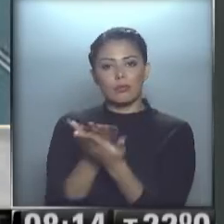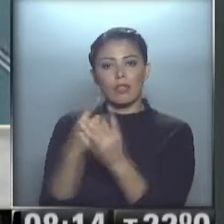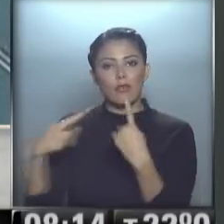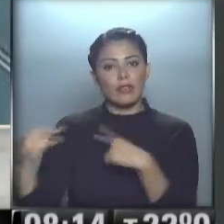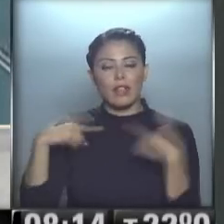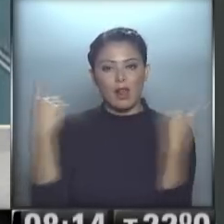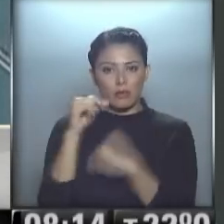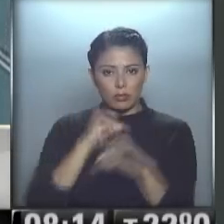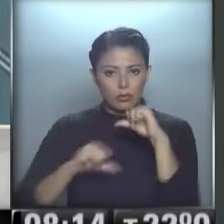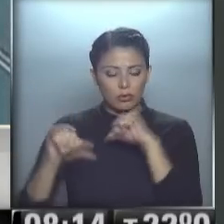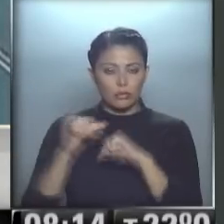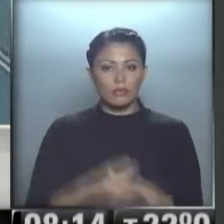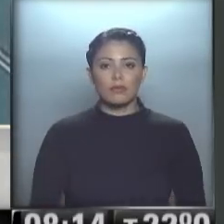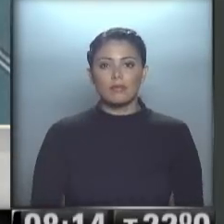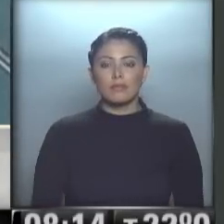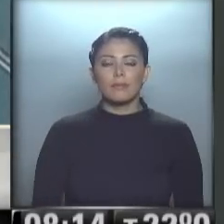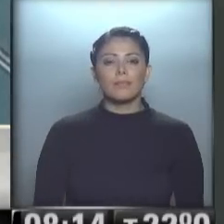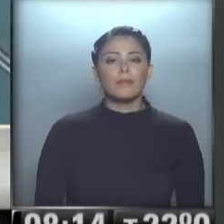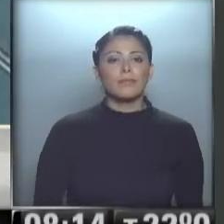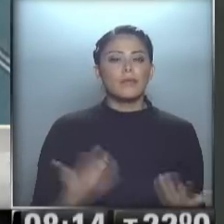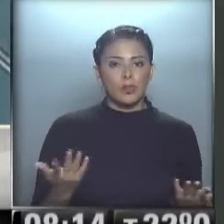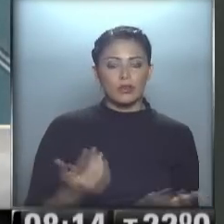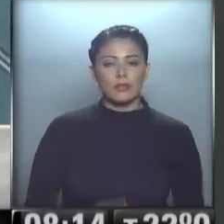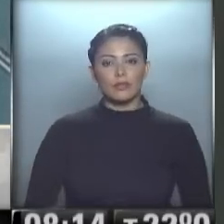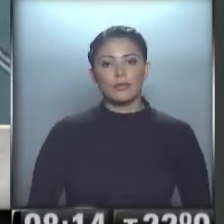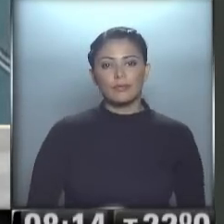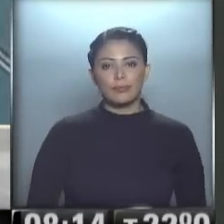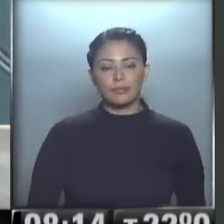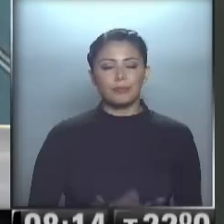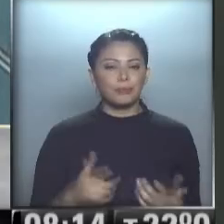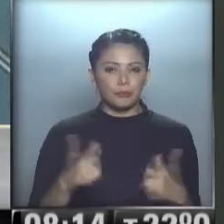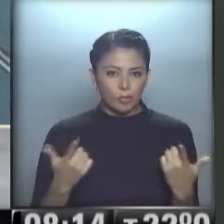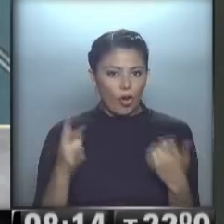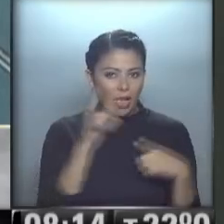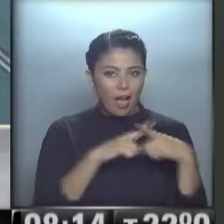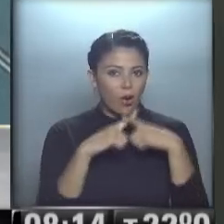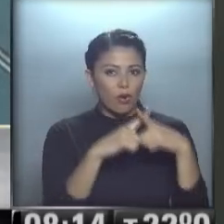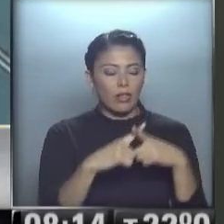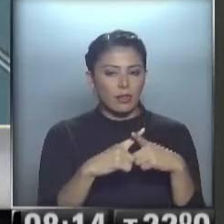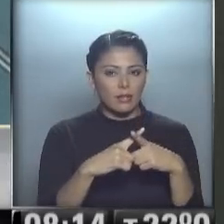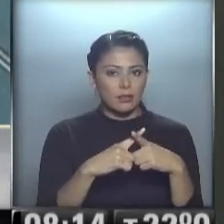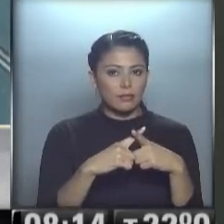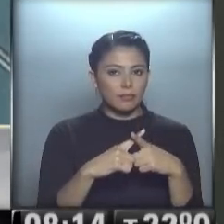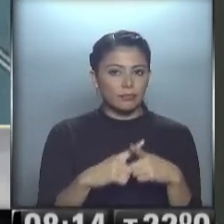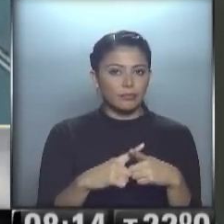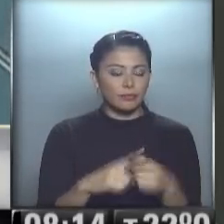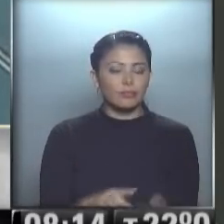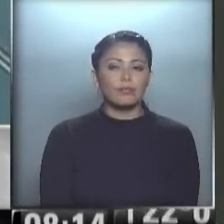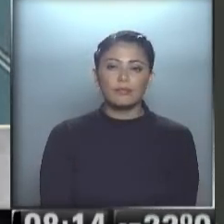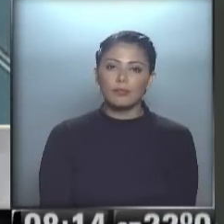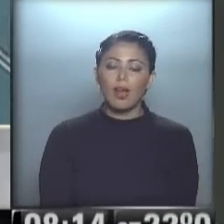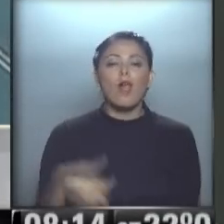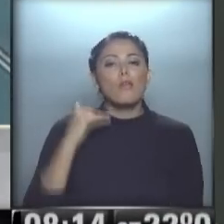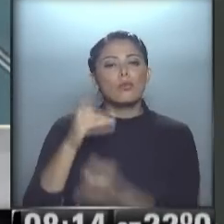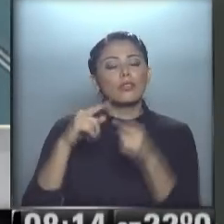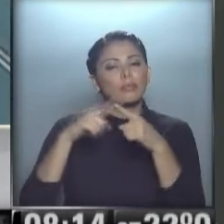laboratorios eh En ese sentido eh No hay acuerdo eh en en el proceso de